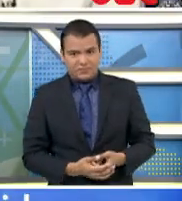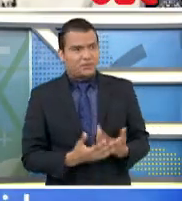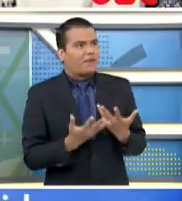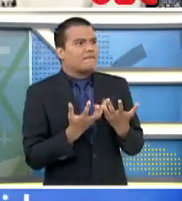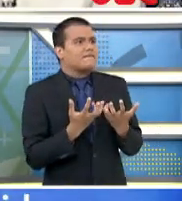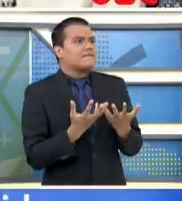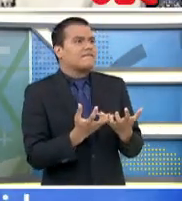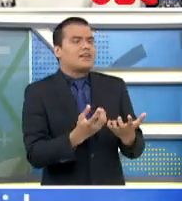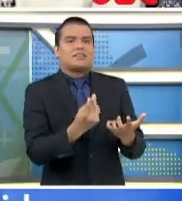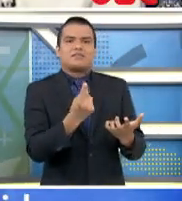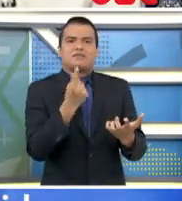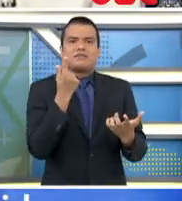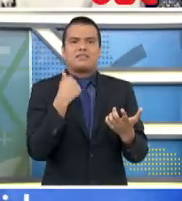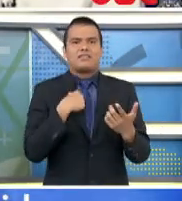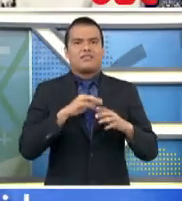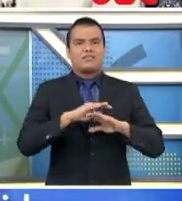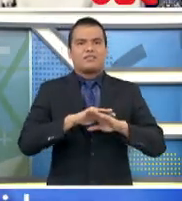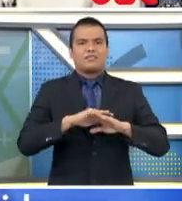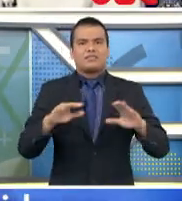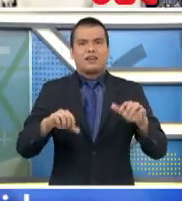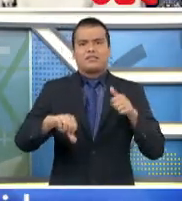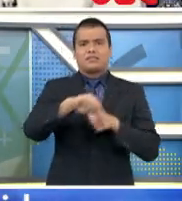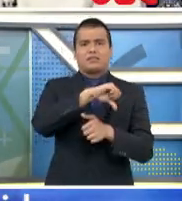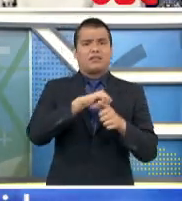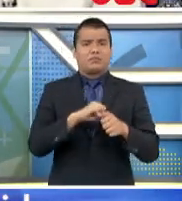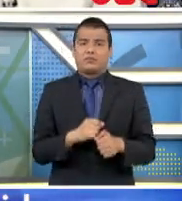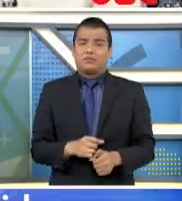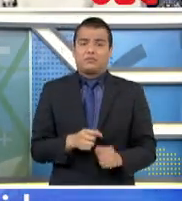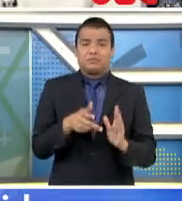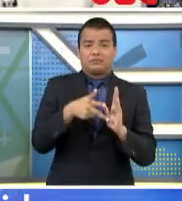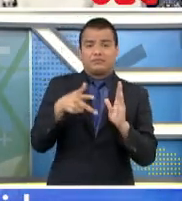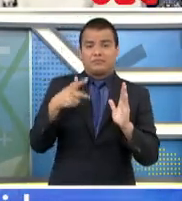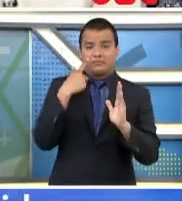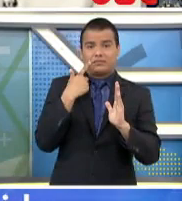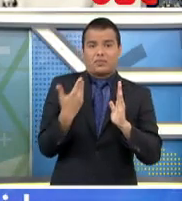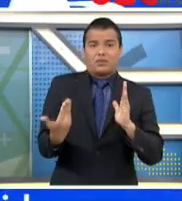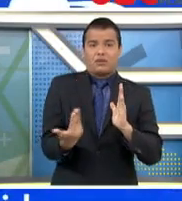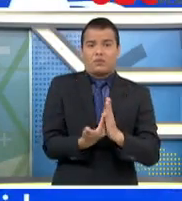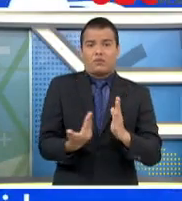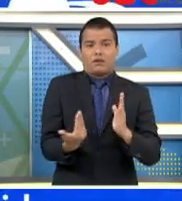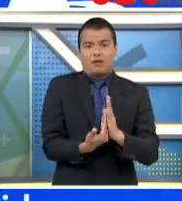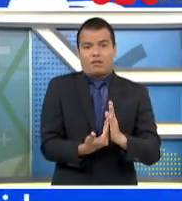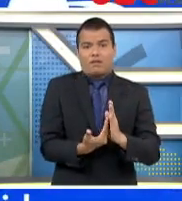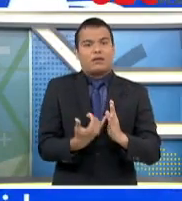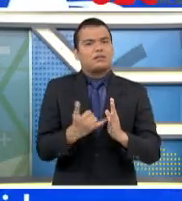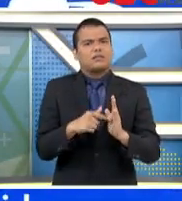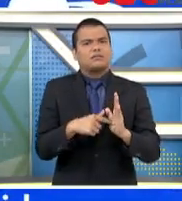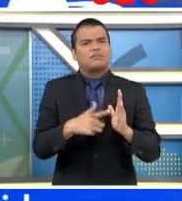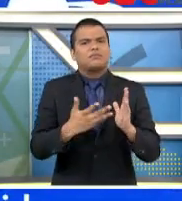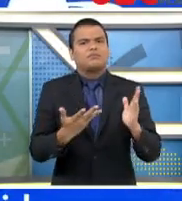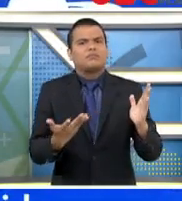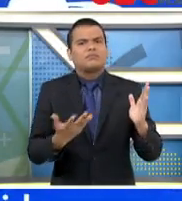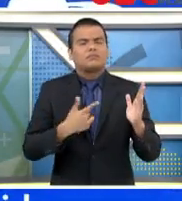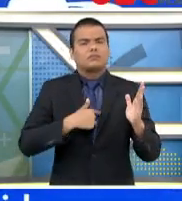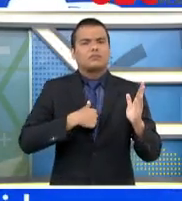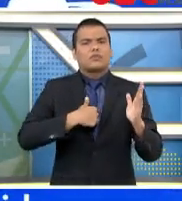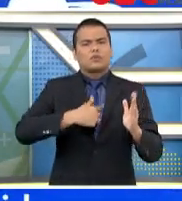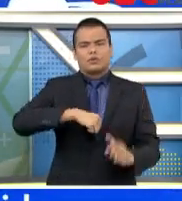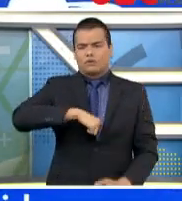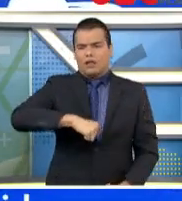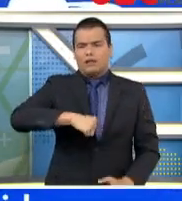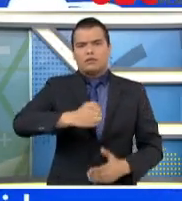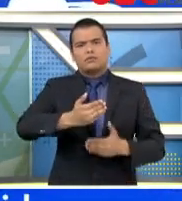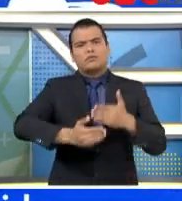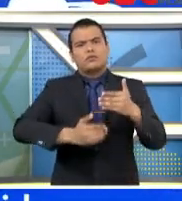ganas de que eso me ocurra, pero por fortuna nuestra constitución es robusta en algo que se llama el derecho al debido